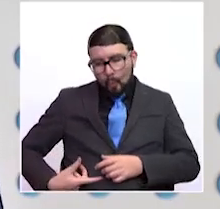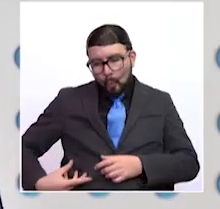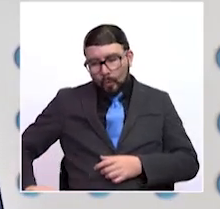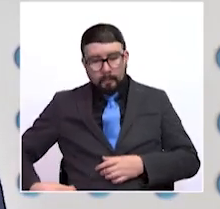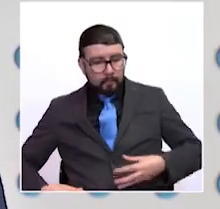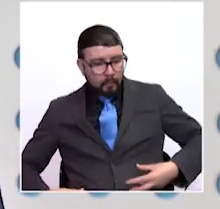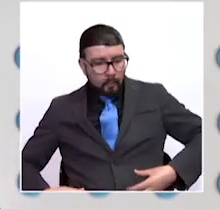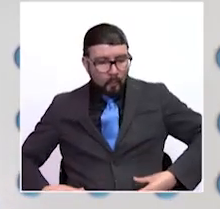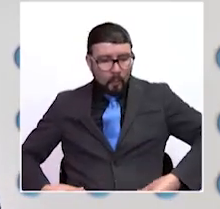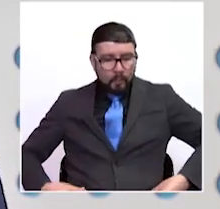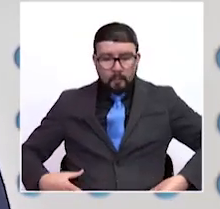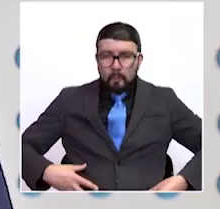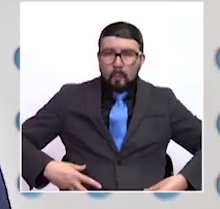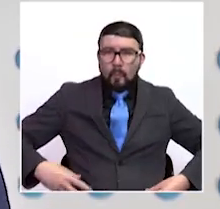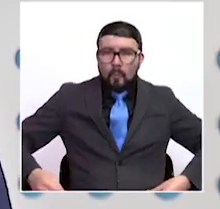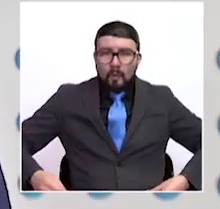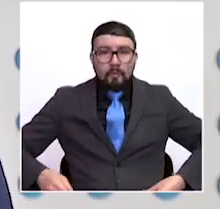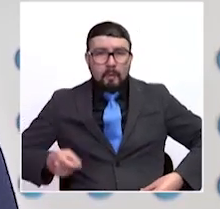zonas, no